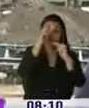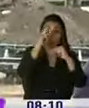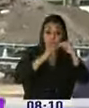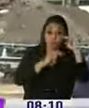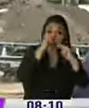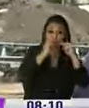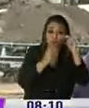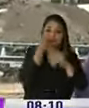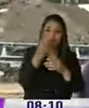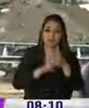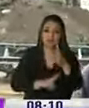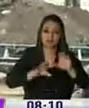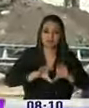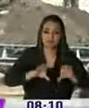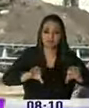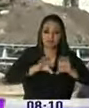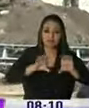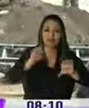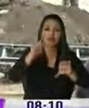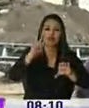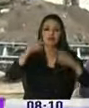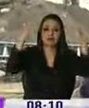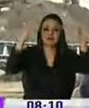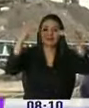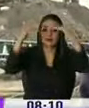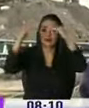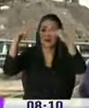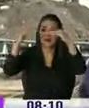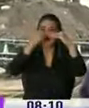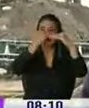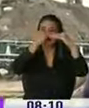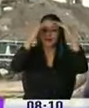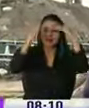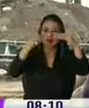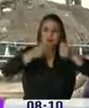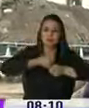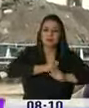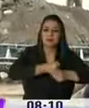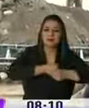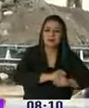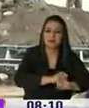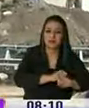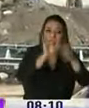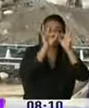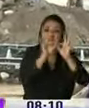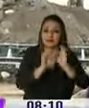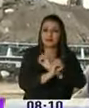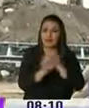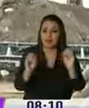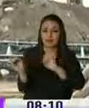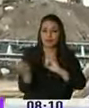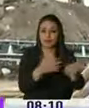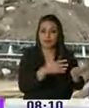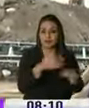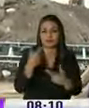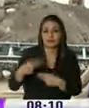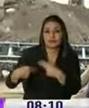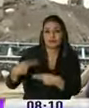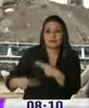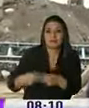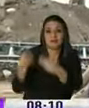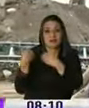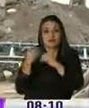es decir, adobe, teja y madera. Entonces, al no tener mantenimiento, porque está abandonada, es un problema de herederos, nadie quiere